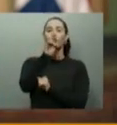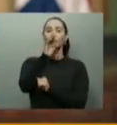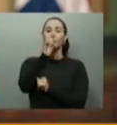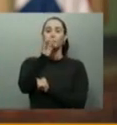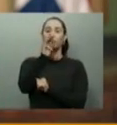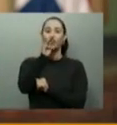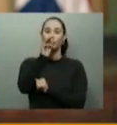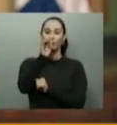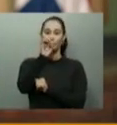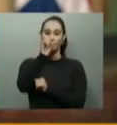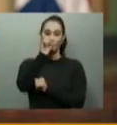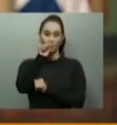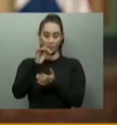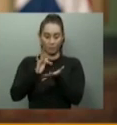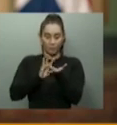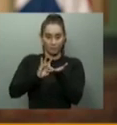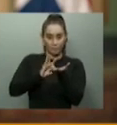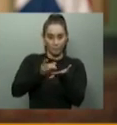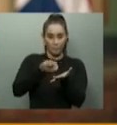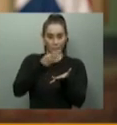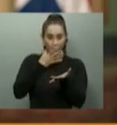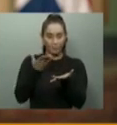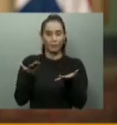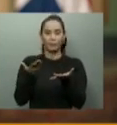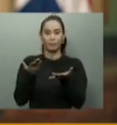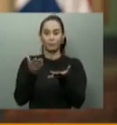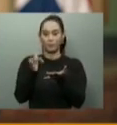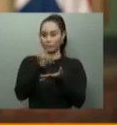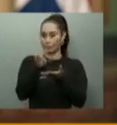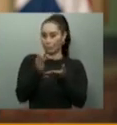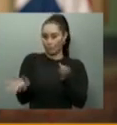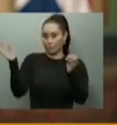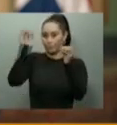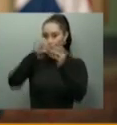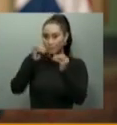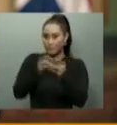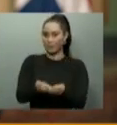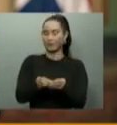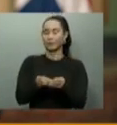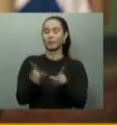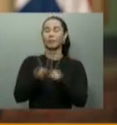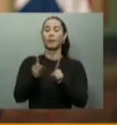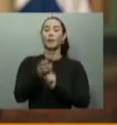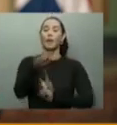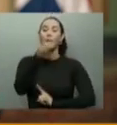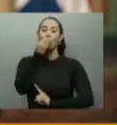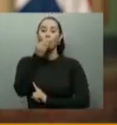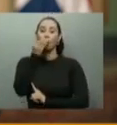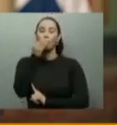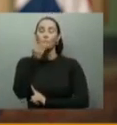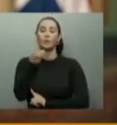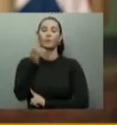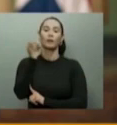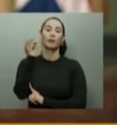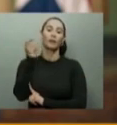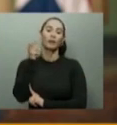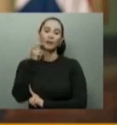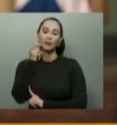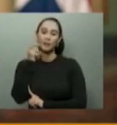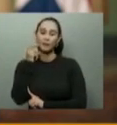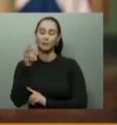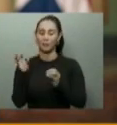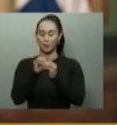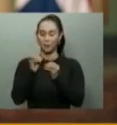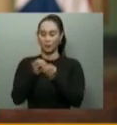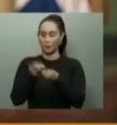debería de ir al pib para de ahí de ahí ir a donde se necesite cuando llega a bolsillos de gente que no